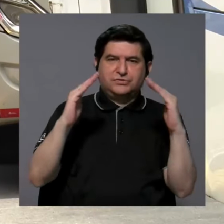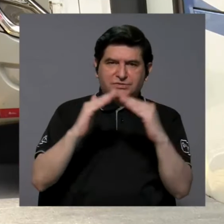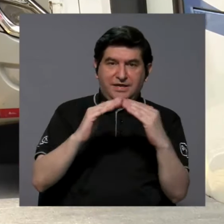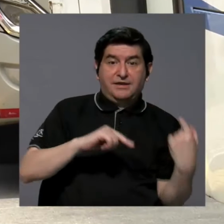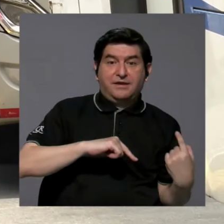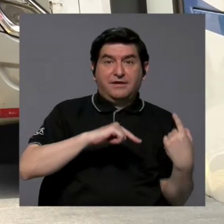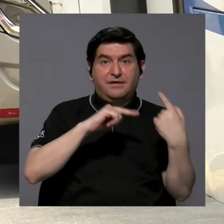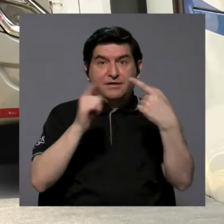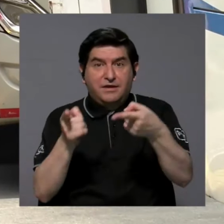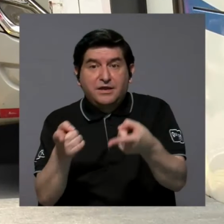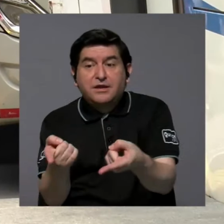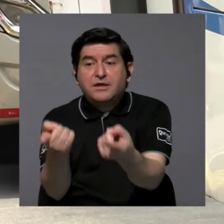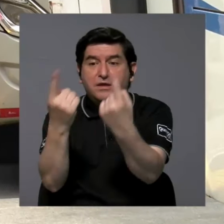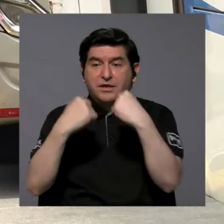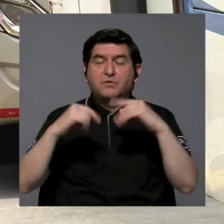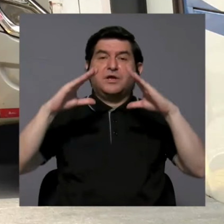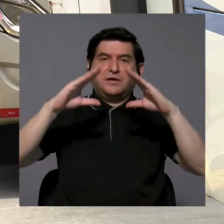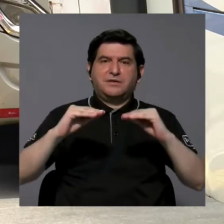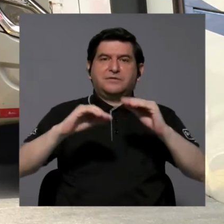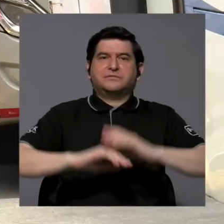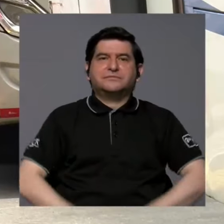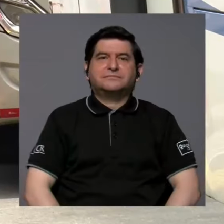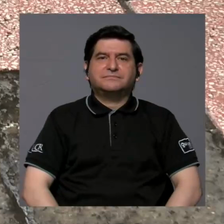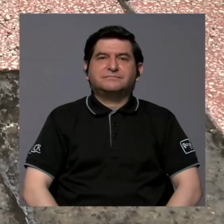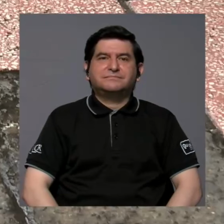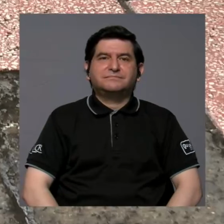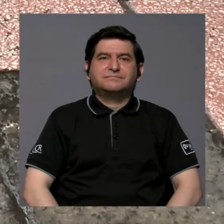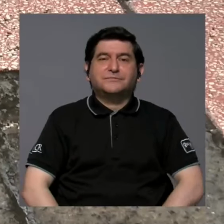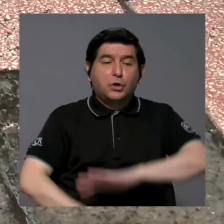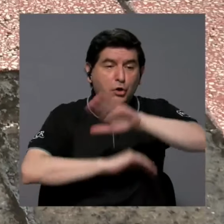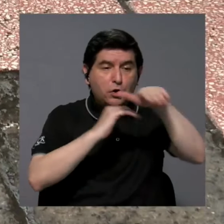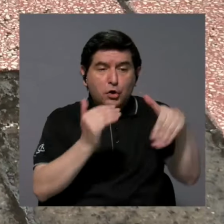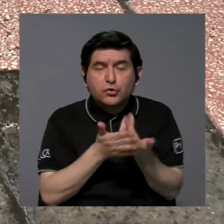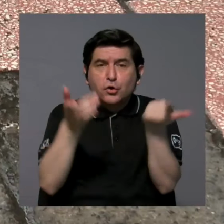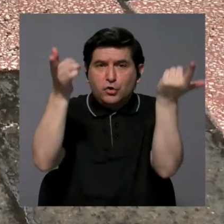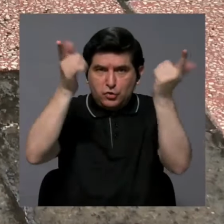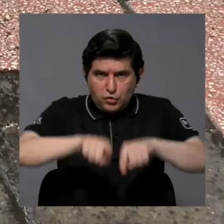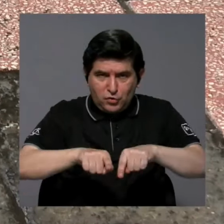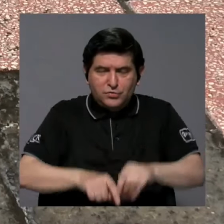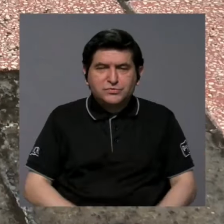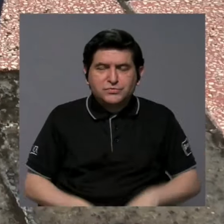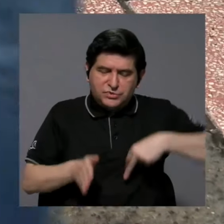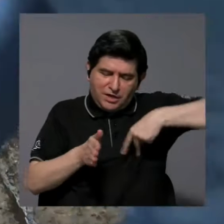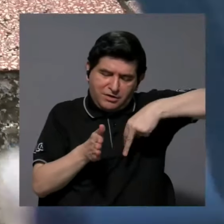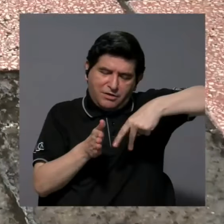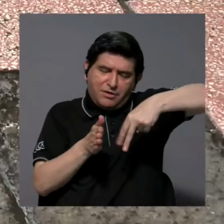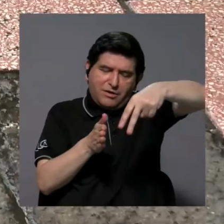de la casa hasta que se regresa en la noche. Todo lo que ocurre en